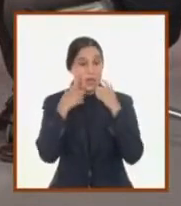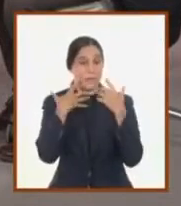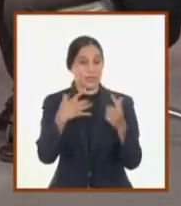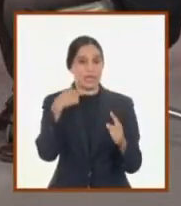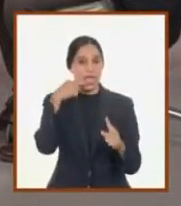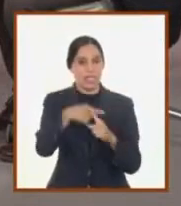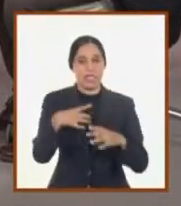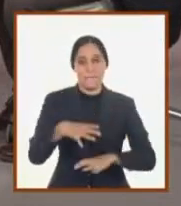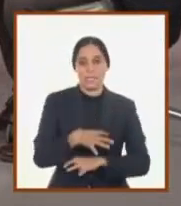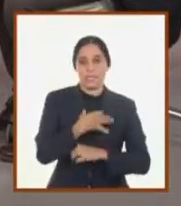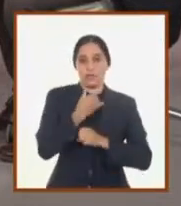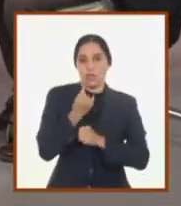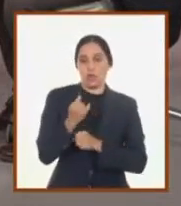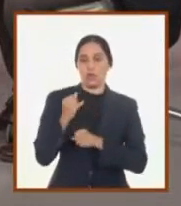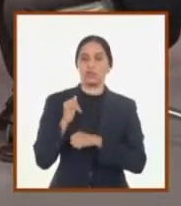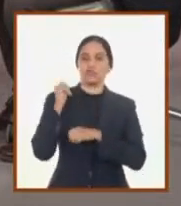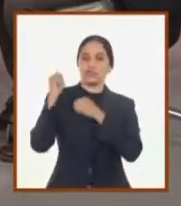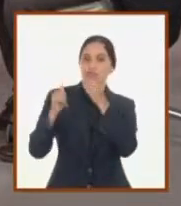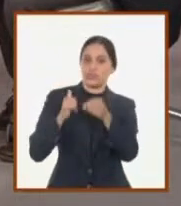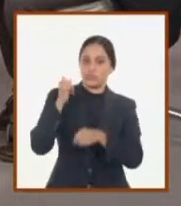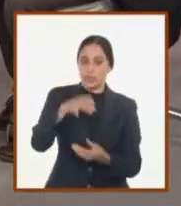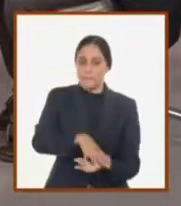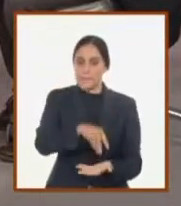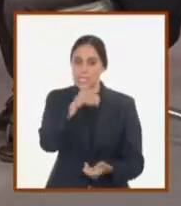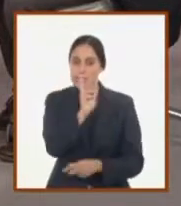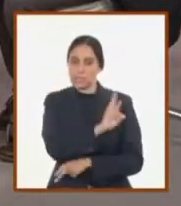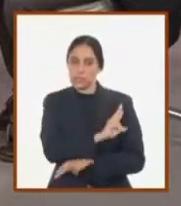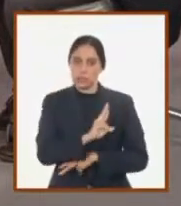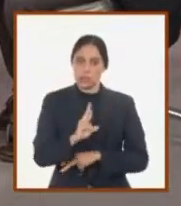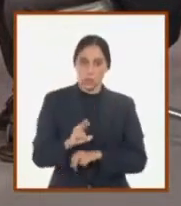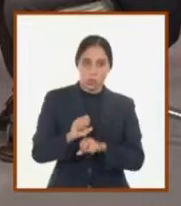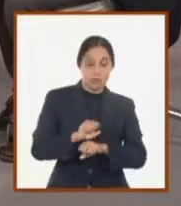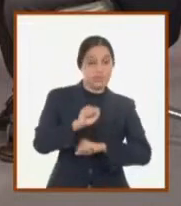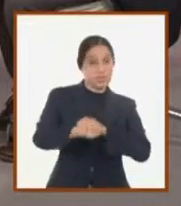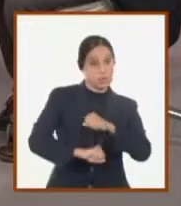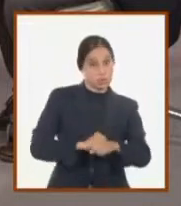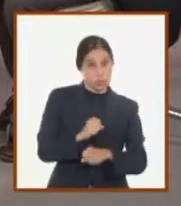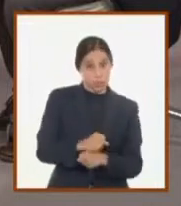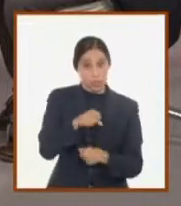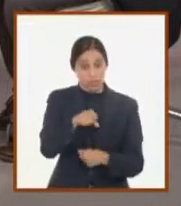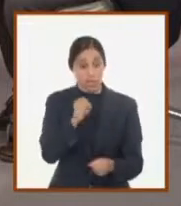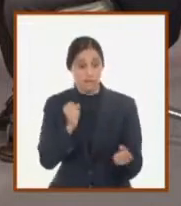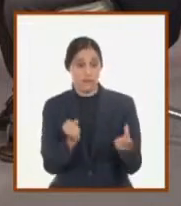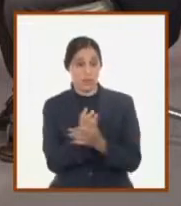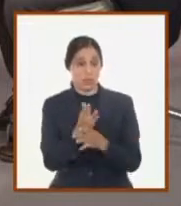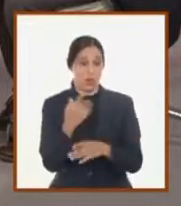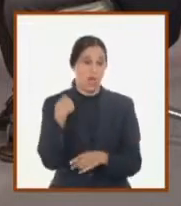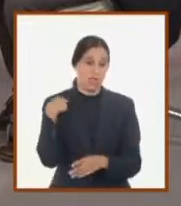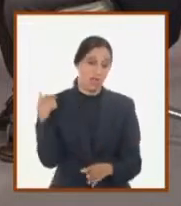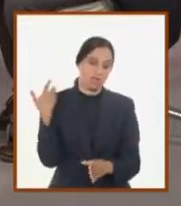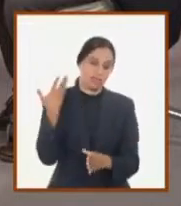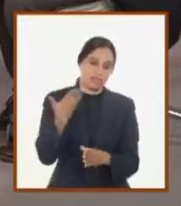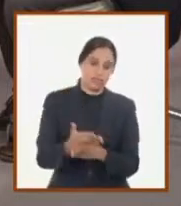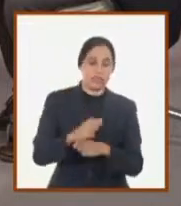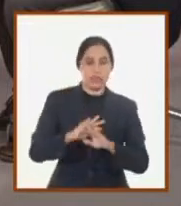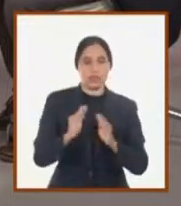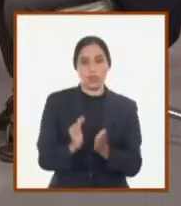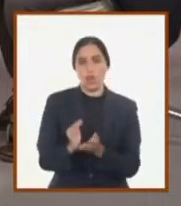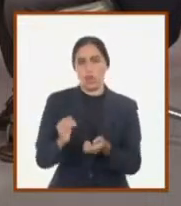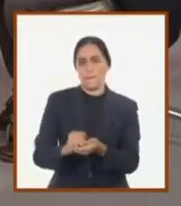patrimonio documental del Palacio de la Revolución que es una estructura que se creó hace varios años la dirige el compañero